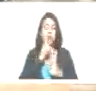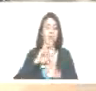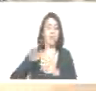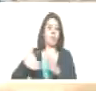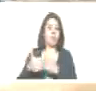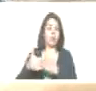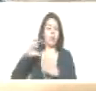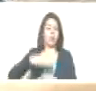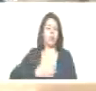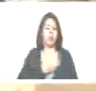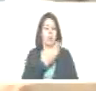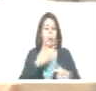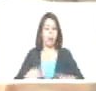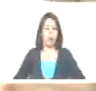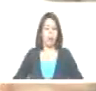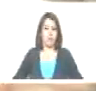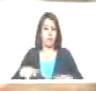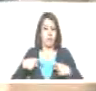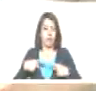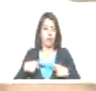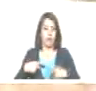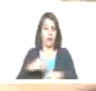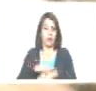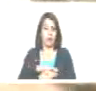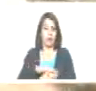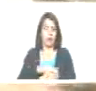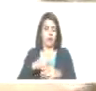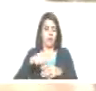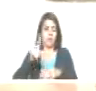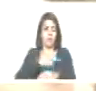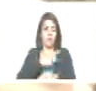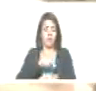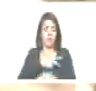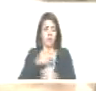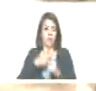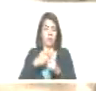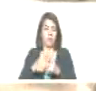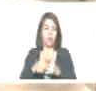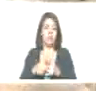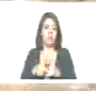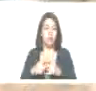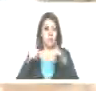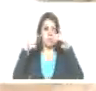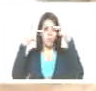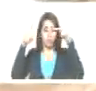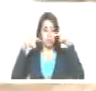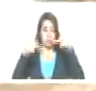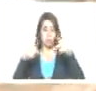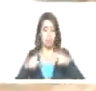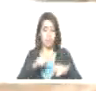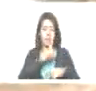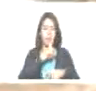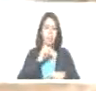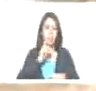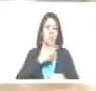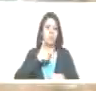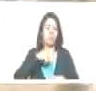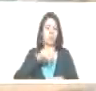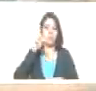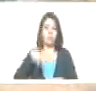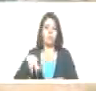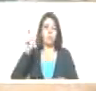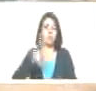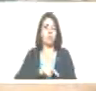vida y a la morena poesía de Guillén. En otro fragmento de esa canción nombra también a nuestro querido poeta, quien